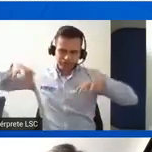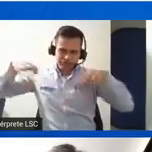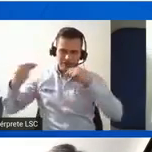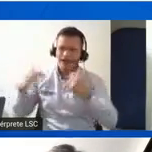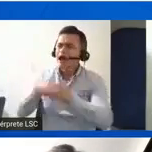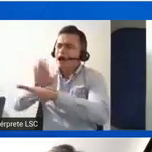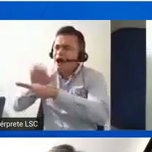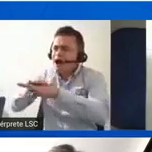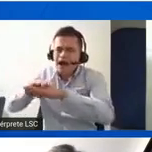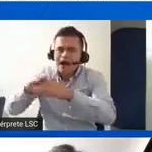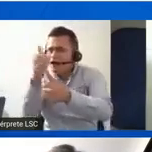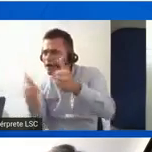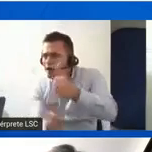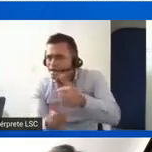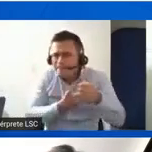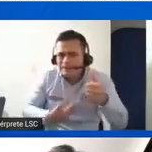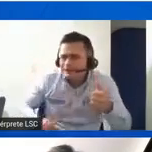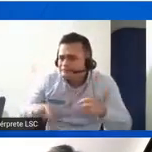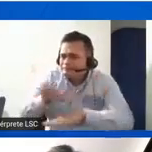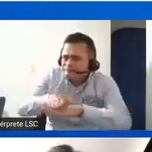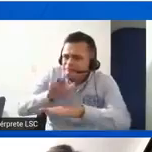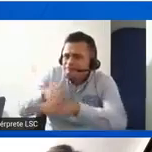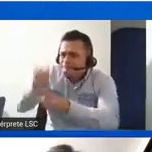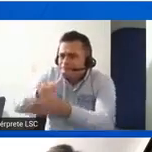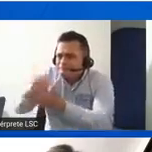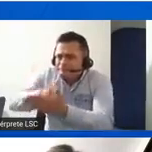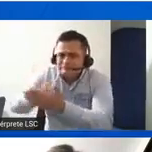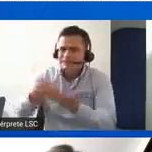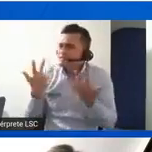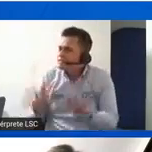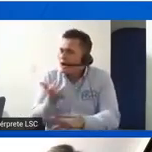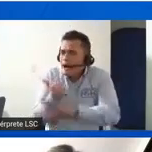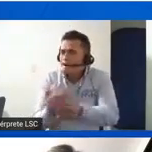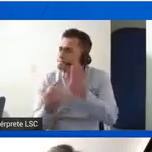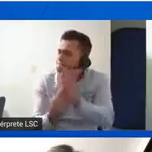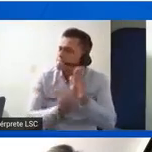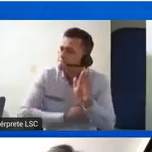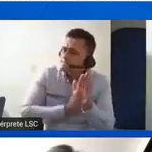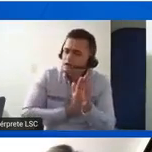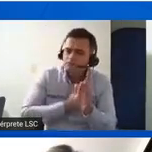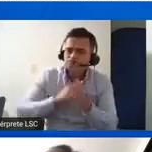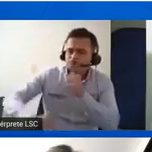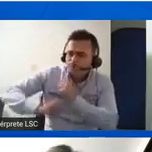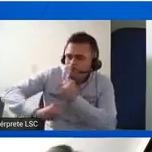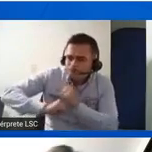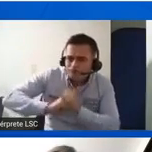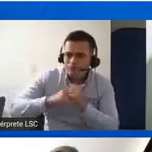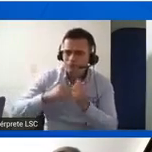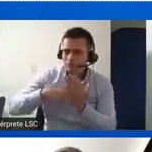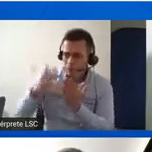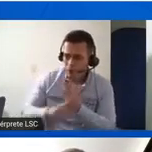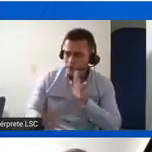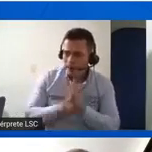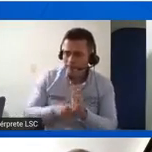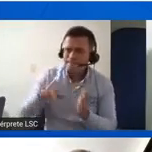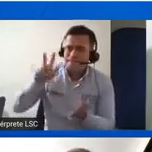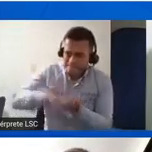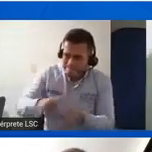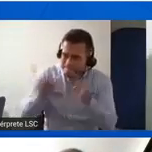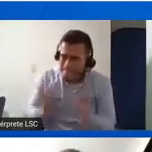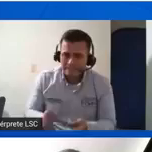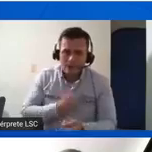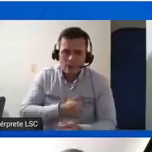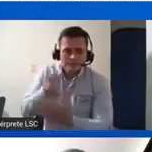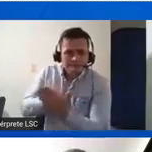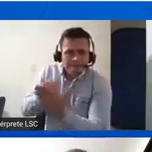vicepresidente por todos lados, teníamos proposición lista para que nos ayudaran a sacar este proyecto de ley, porque siempre lo